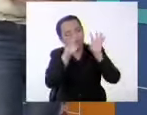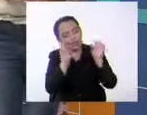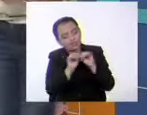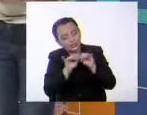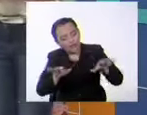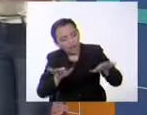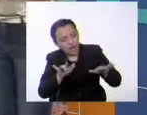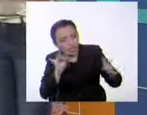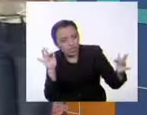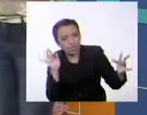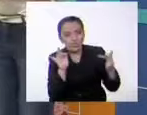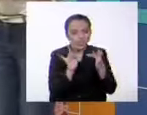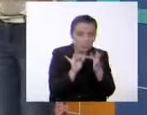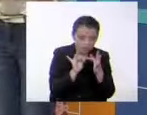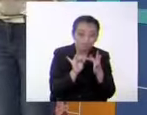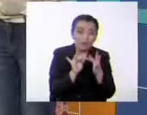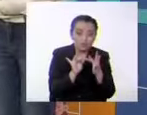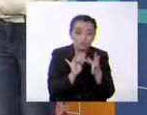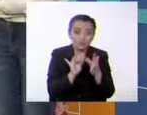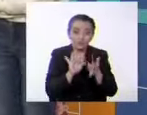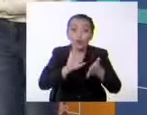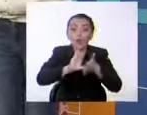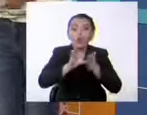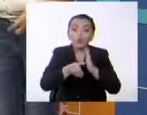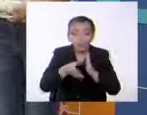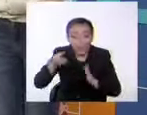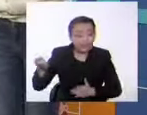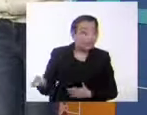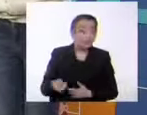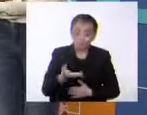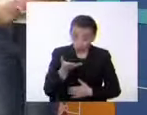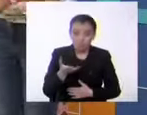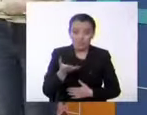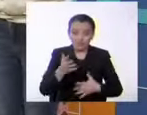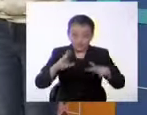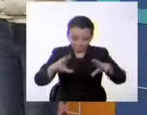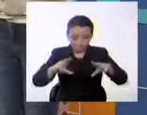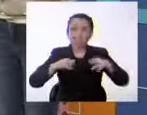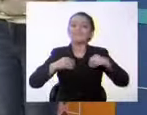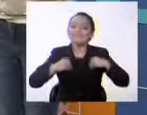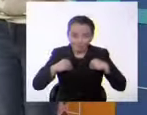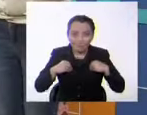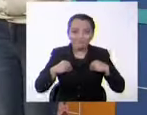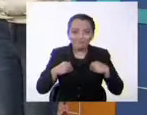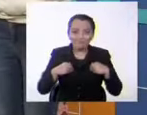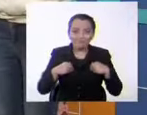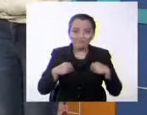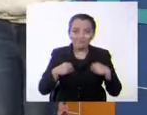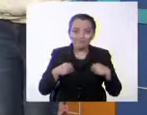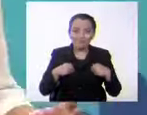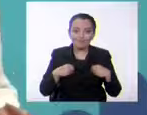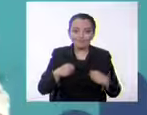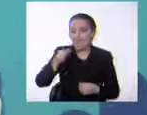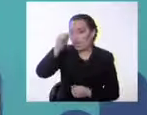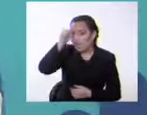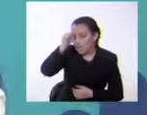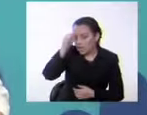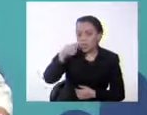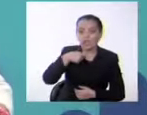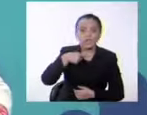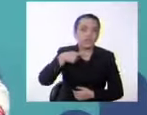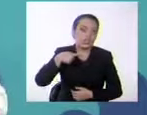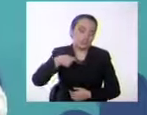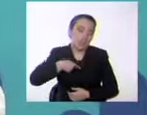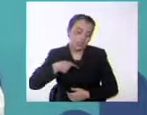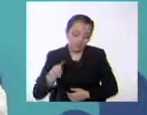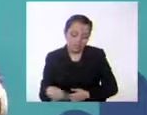difícil. Entonces, ahora fácilmente nos apropiamos, ¿no, Mayra? Muchas de veces. Cultura, por ejemplo, de allá de la India. De India, China, España, por